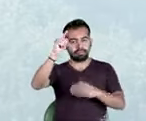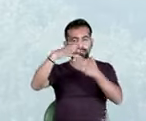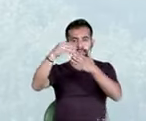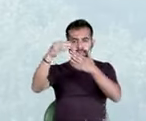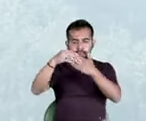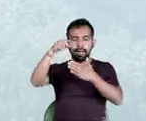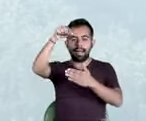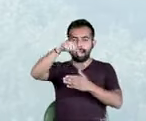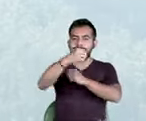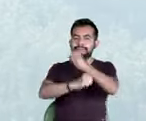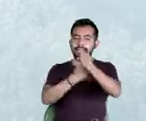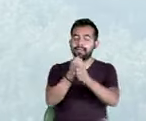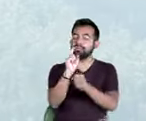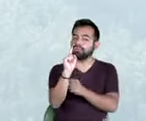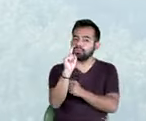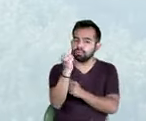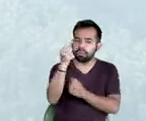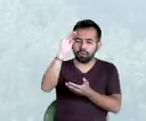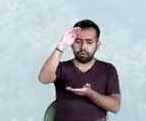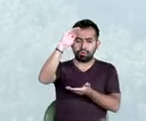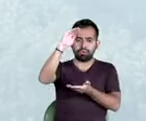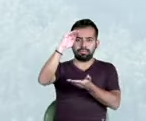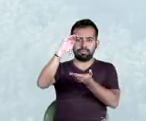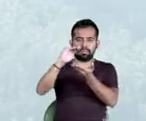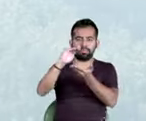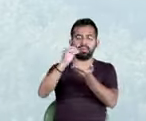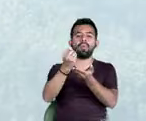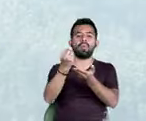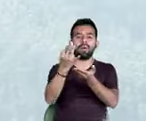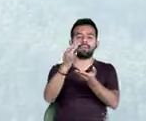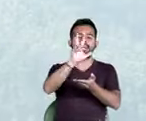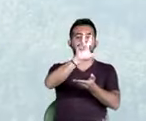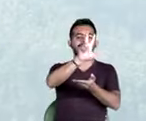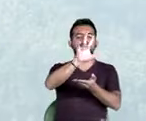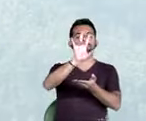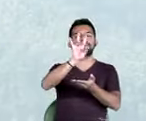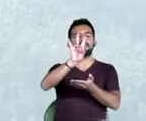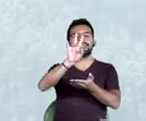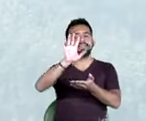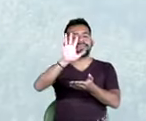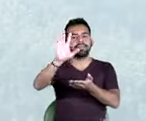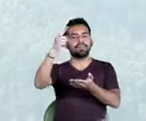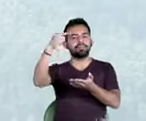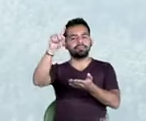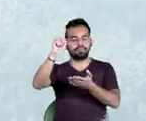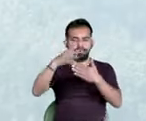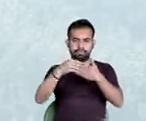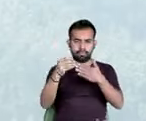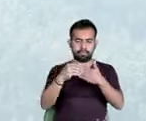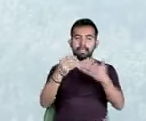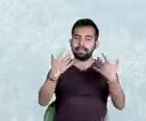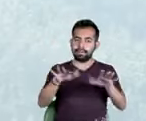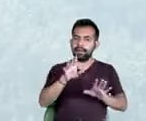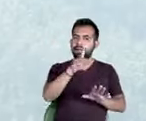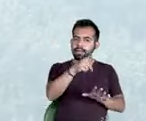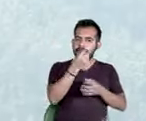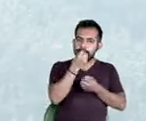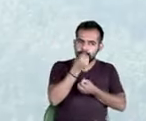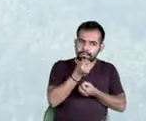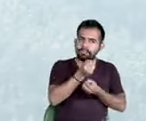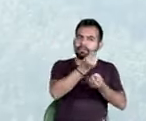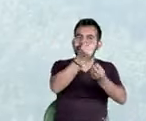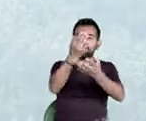año, solamente se nos está dejando disponibles 375 millones de dólares y a esa información debería